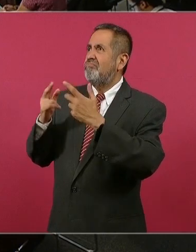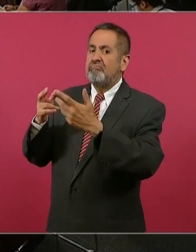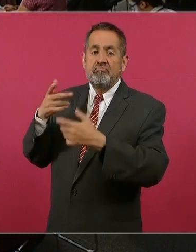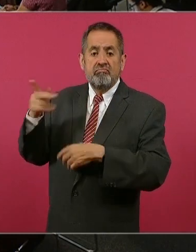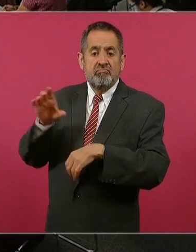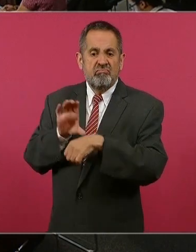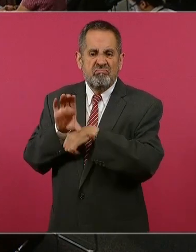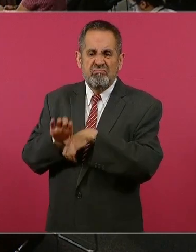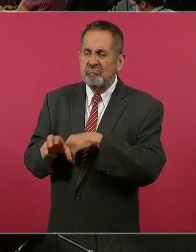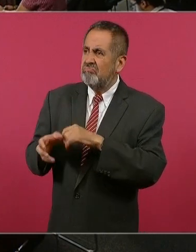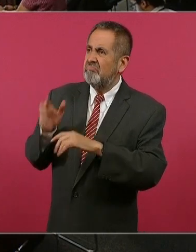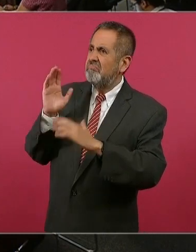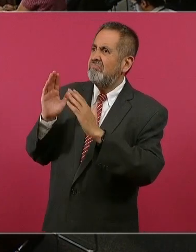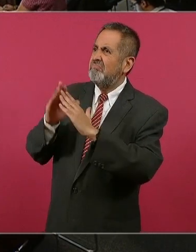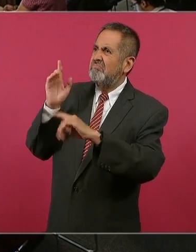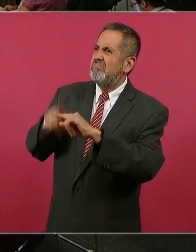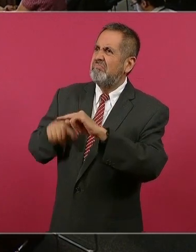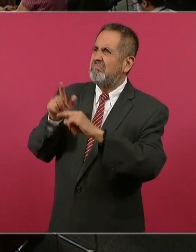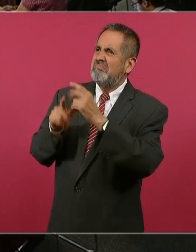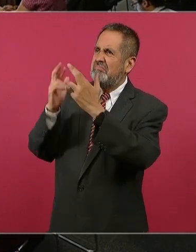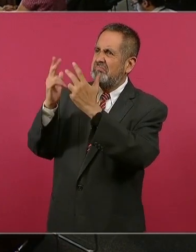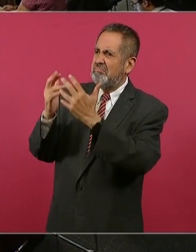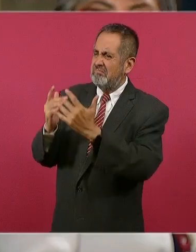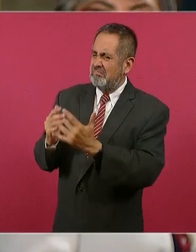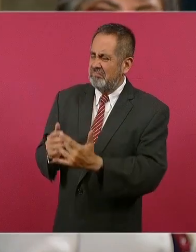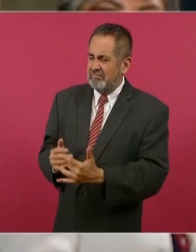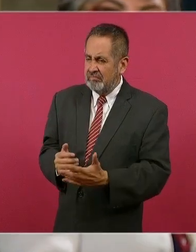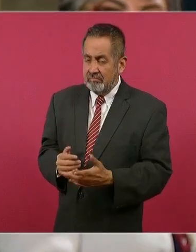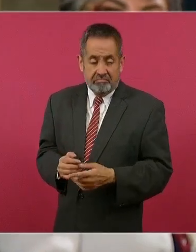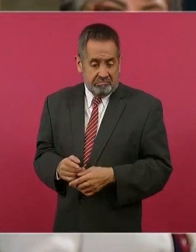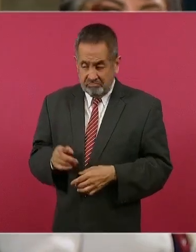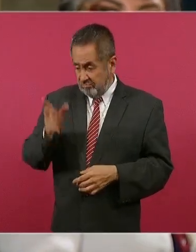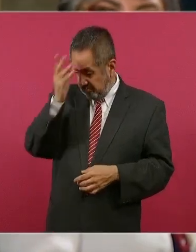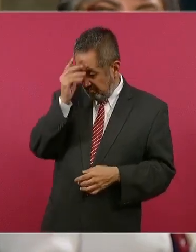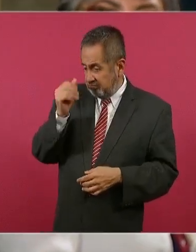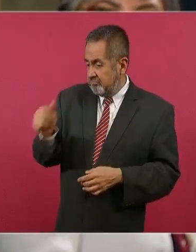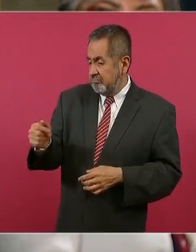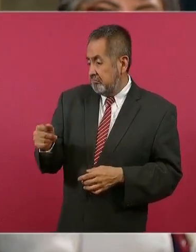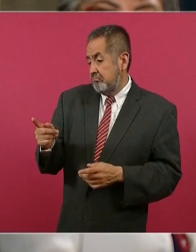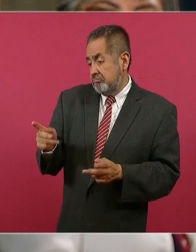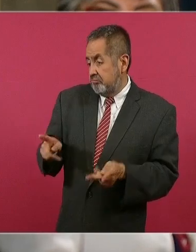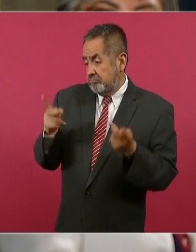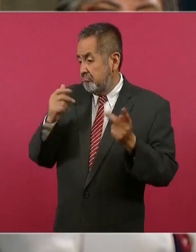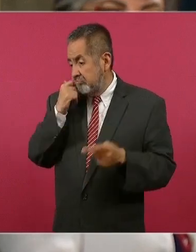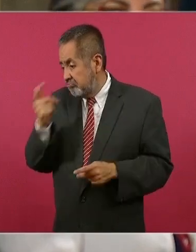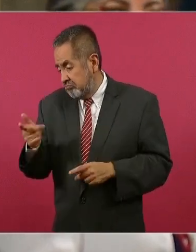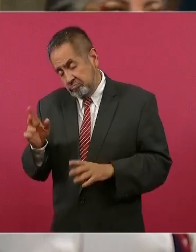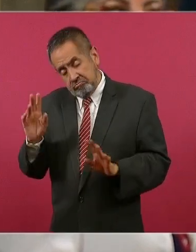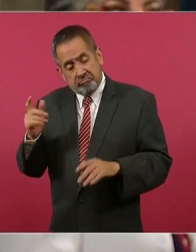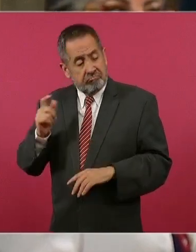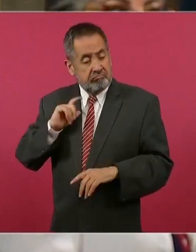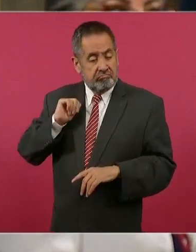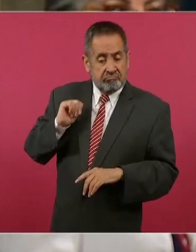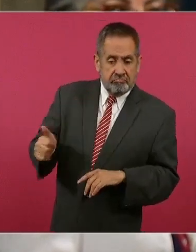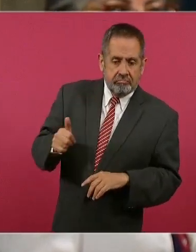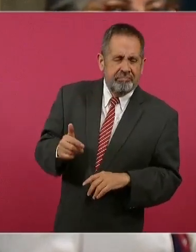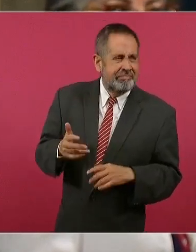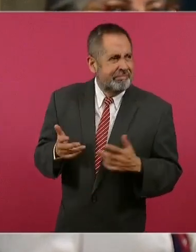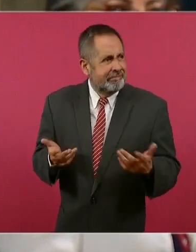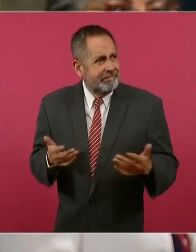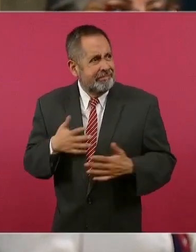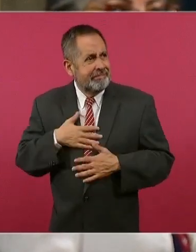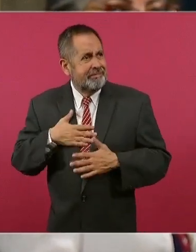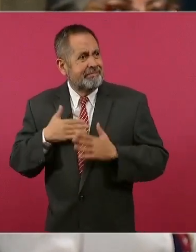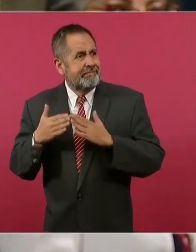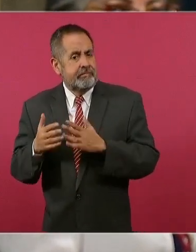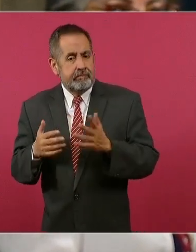maquinaria su propia vivienda. Y les decían que eso les pasaba por no querer vender el bien inmueble. Estos hechos